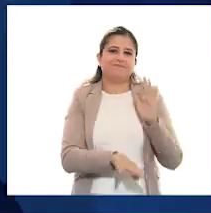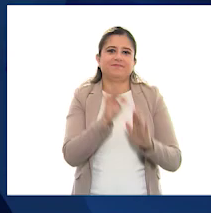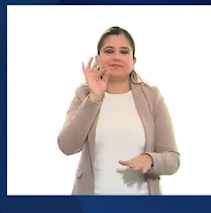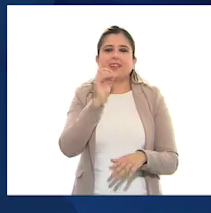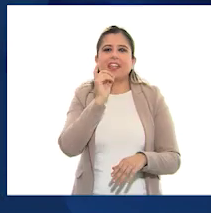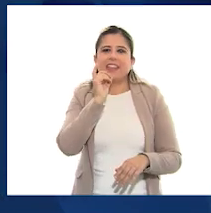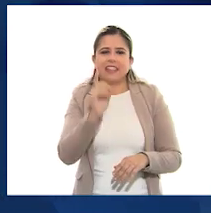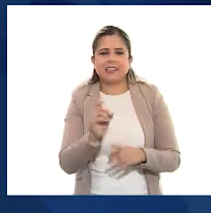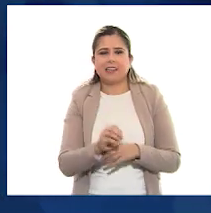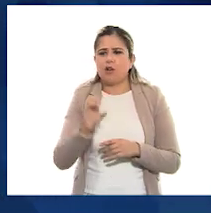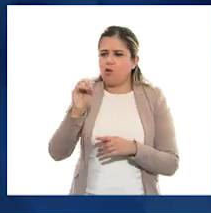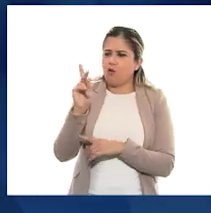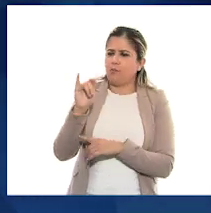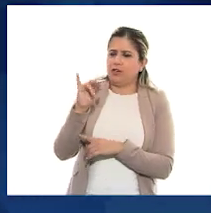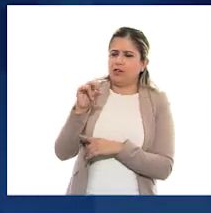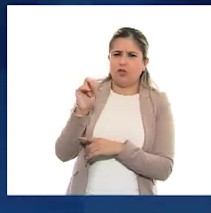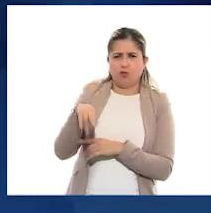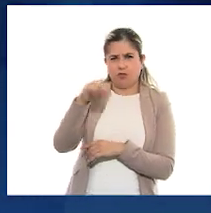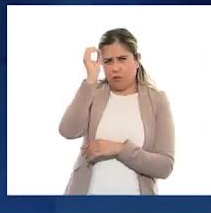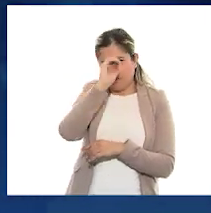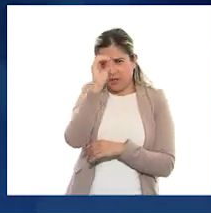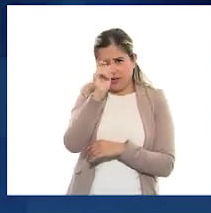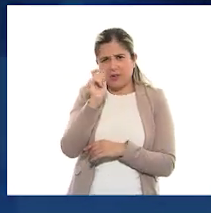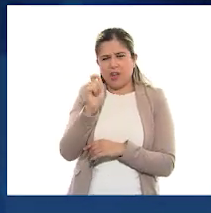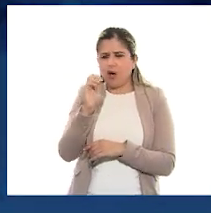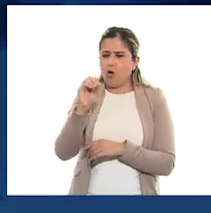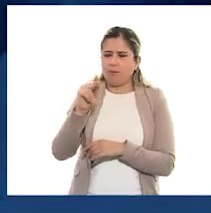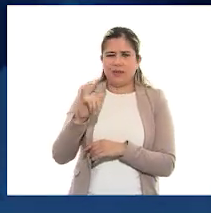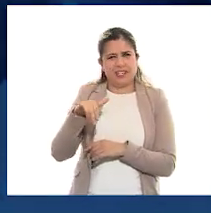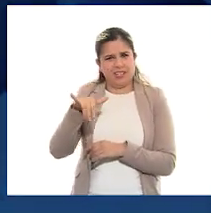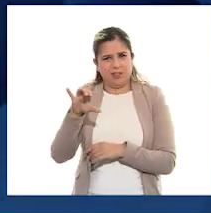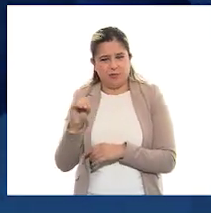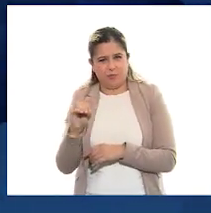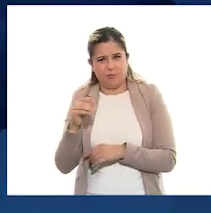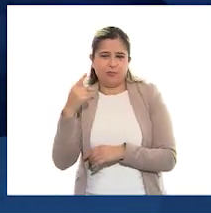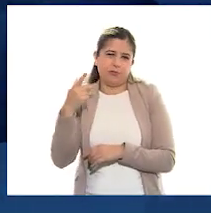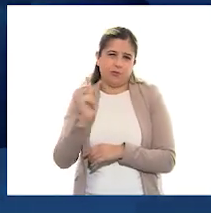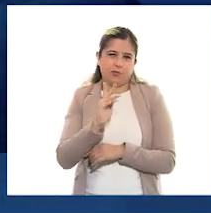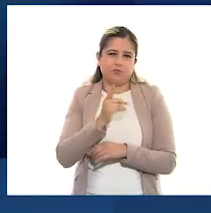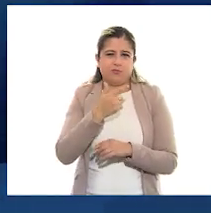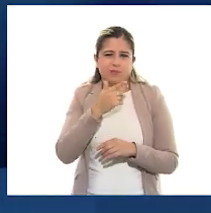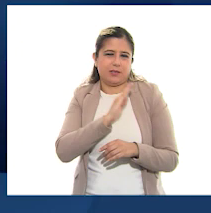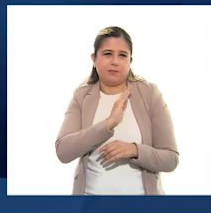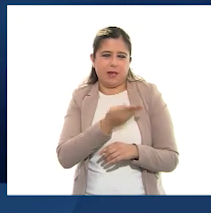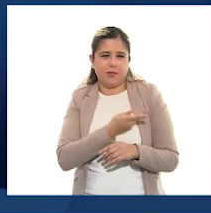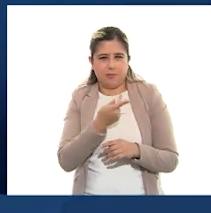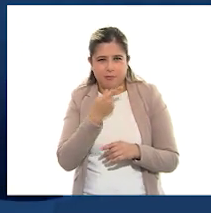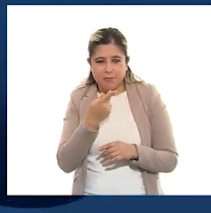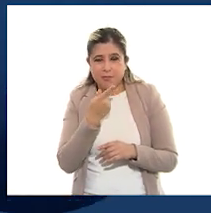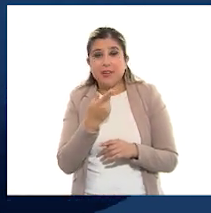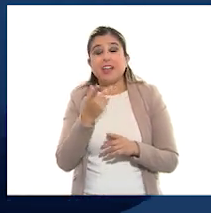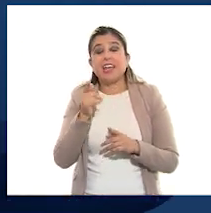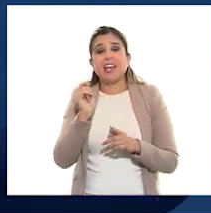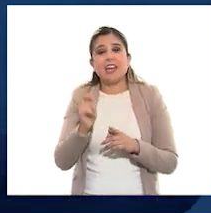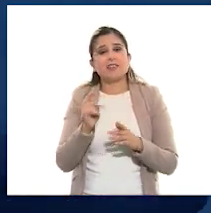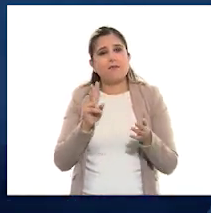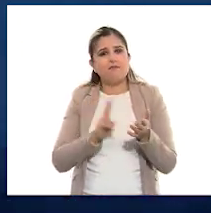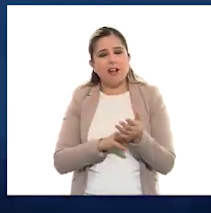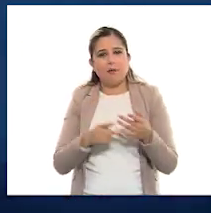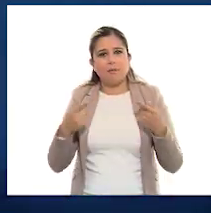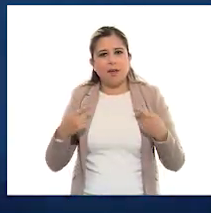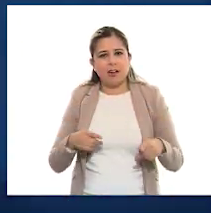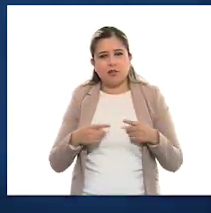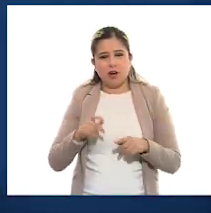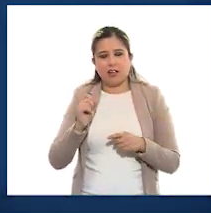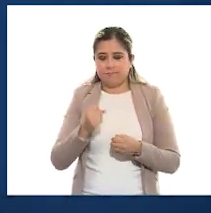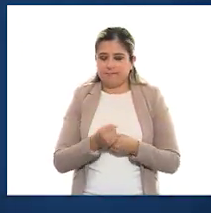Dice, opinión, de latín opinio, onis. Juicio o valoración que se forma una persona